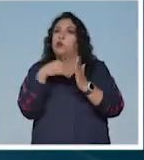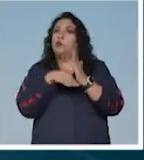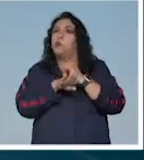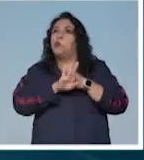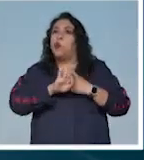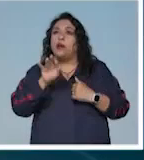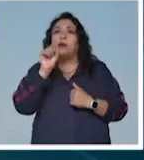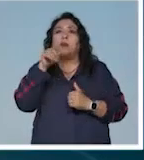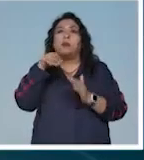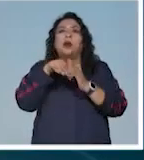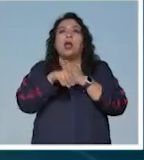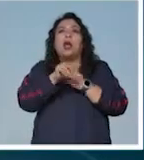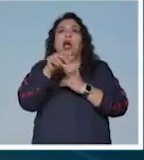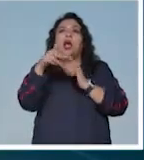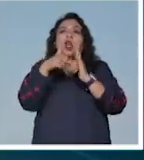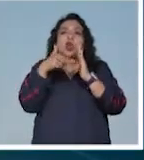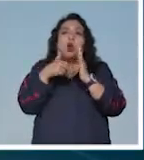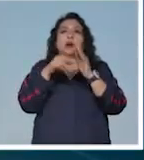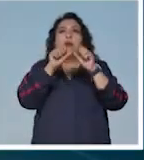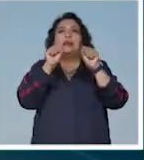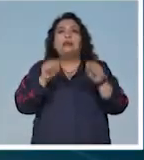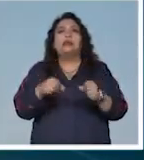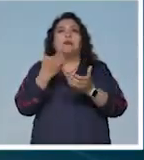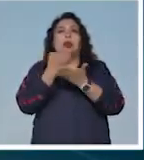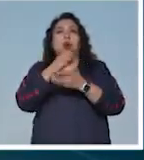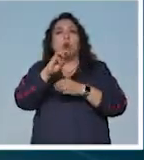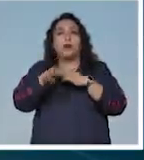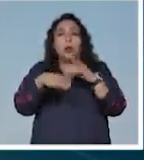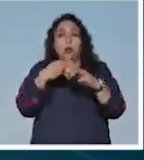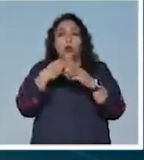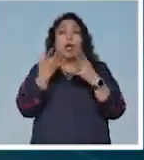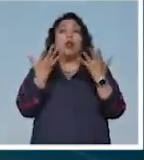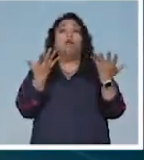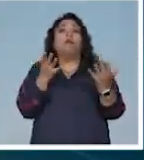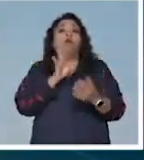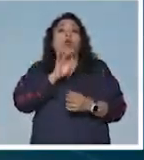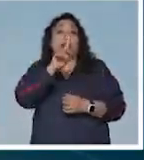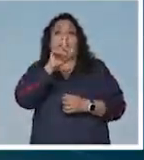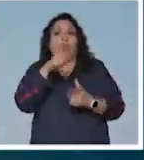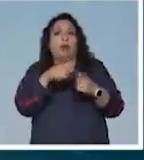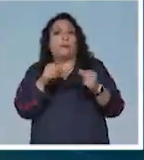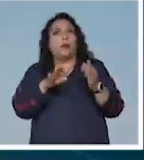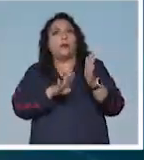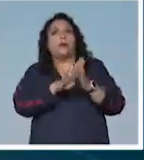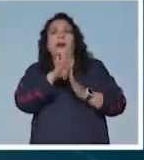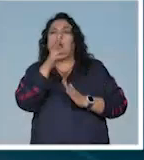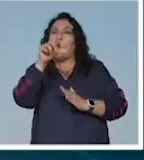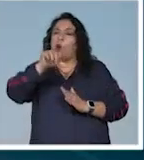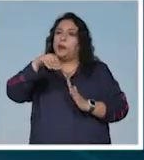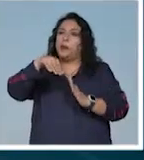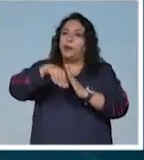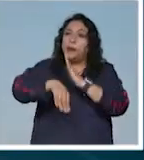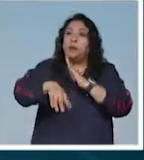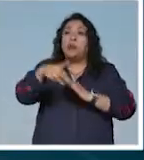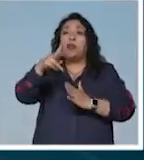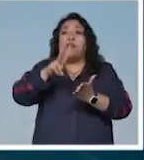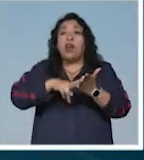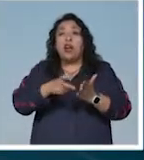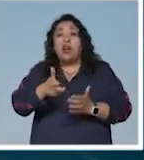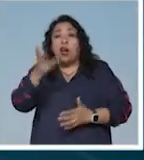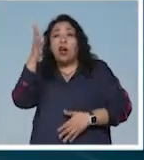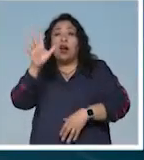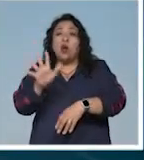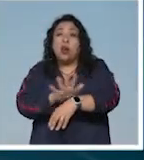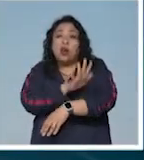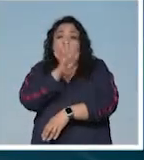la decadencia de la normatividad del sistema económico mundial, el cual permitió a Japón prosperar. Los altos costos de la energía y